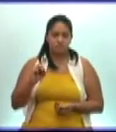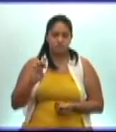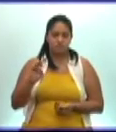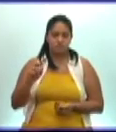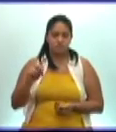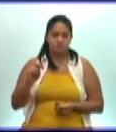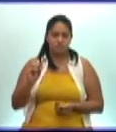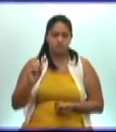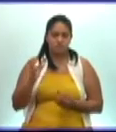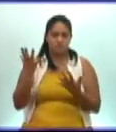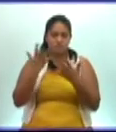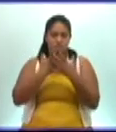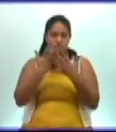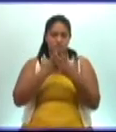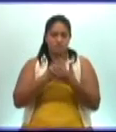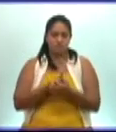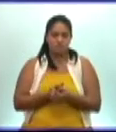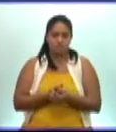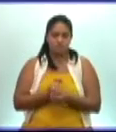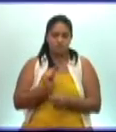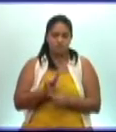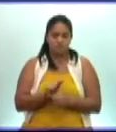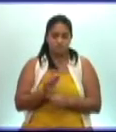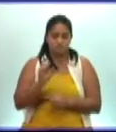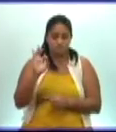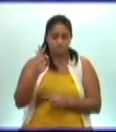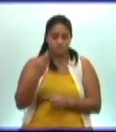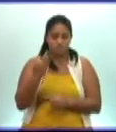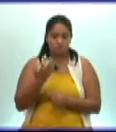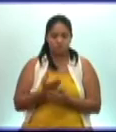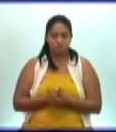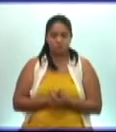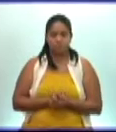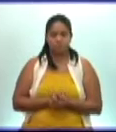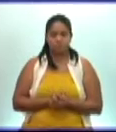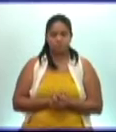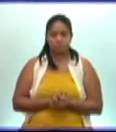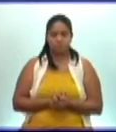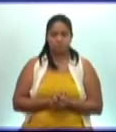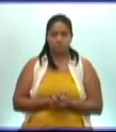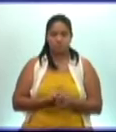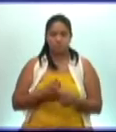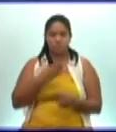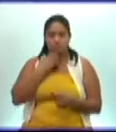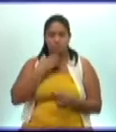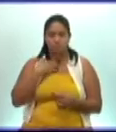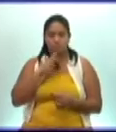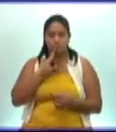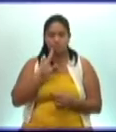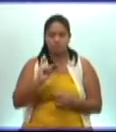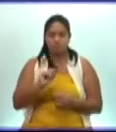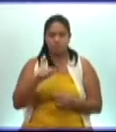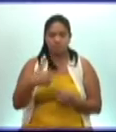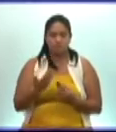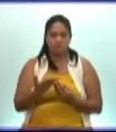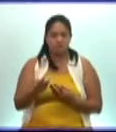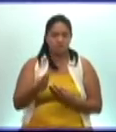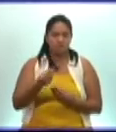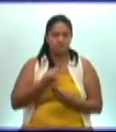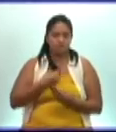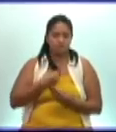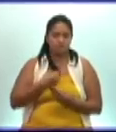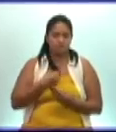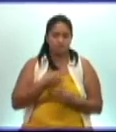la parte en la cual hay luz, que es, como les comentaba, aquella que devuelve el